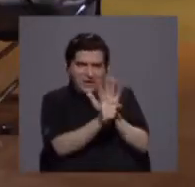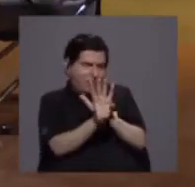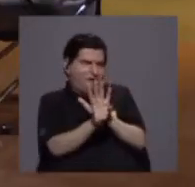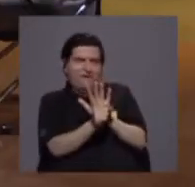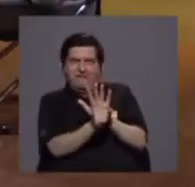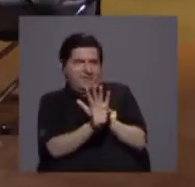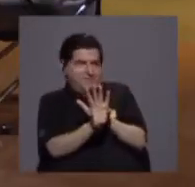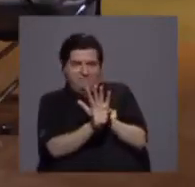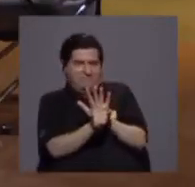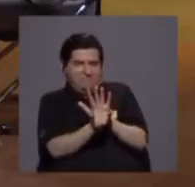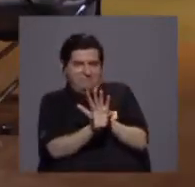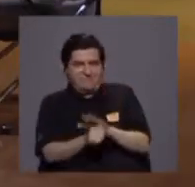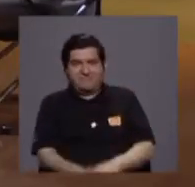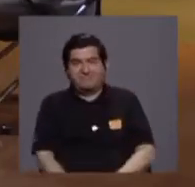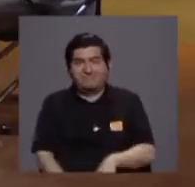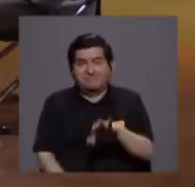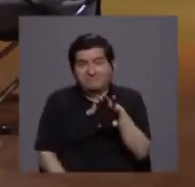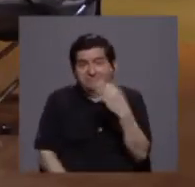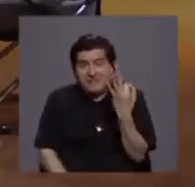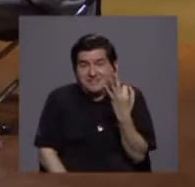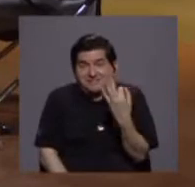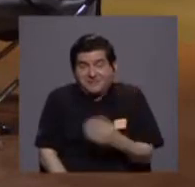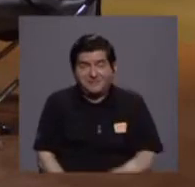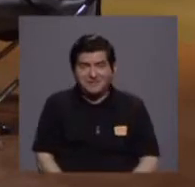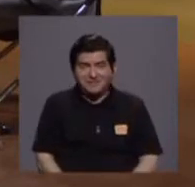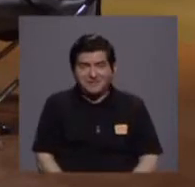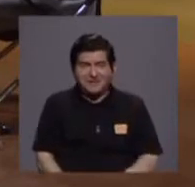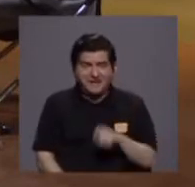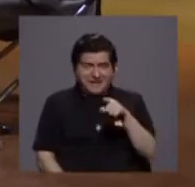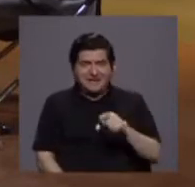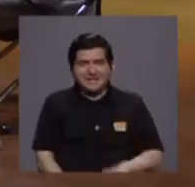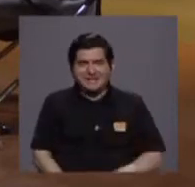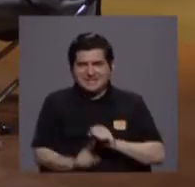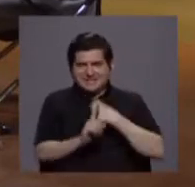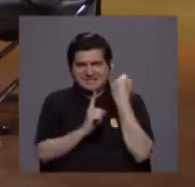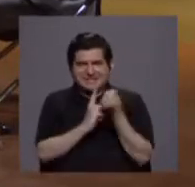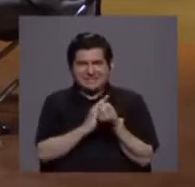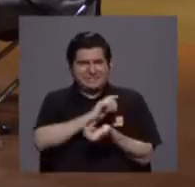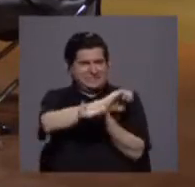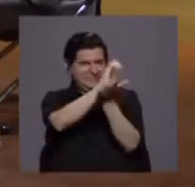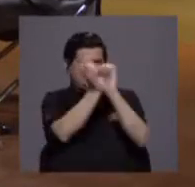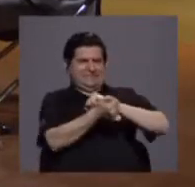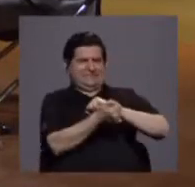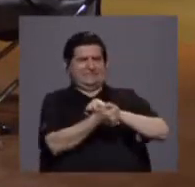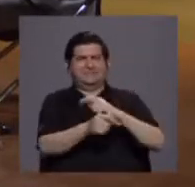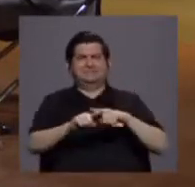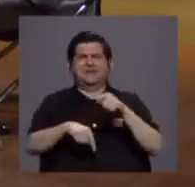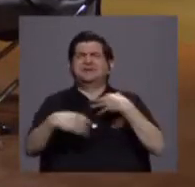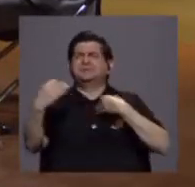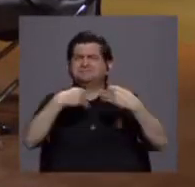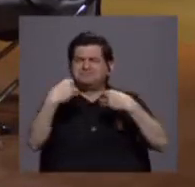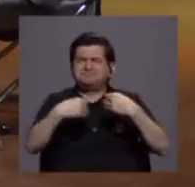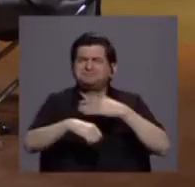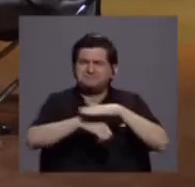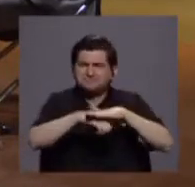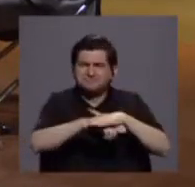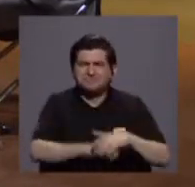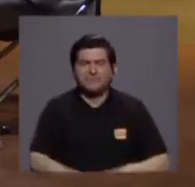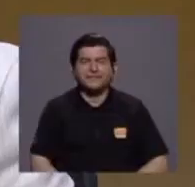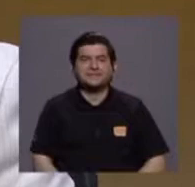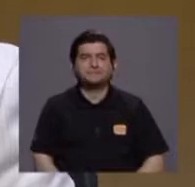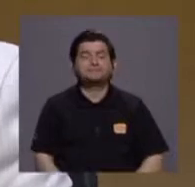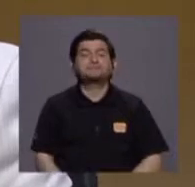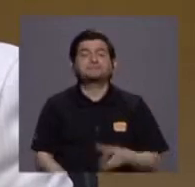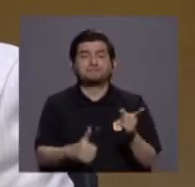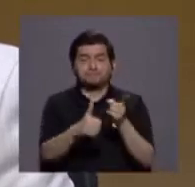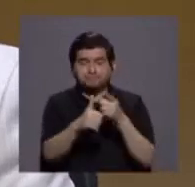COVID-19, de manera que ese entorno le debe haber cambiado. Pero cuéntenos usted, por favor, don Guillermo.